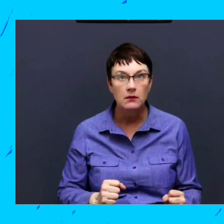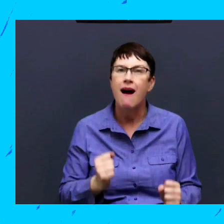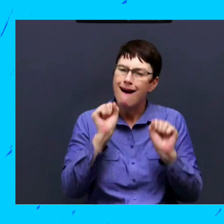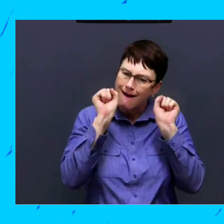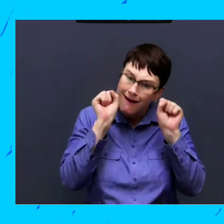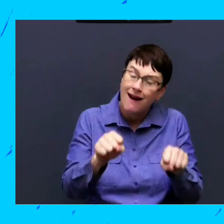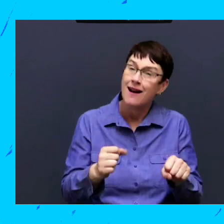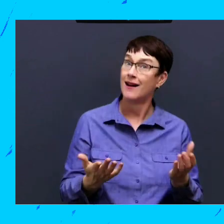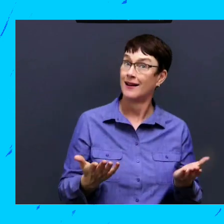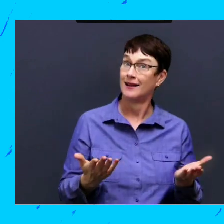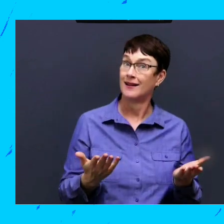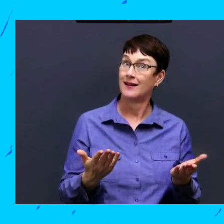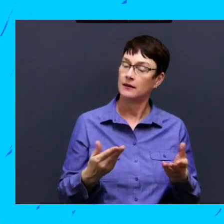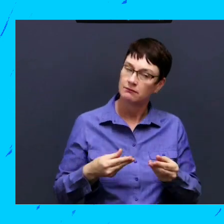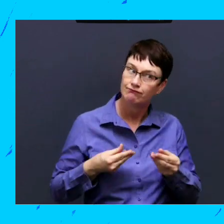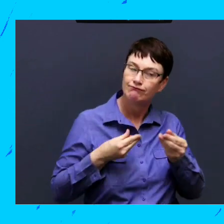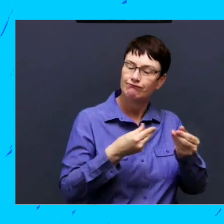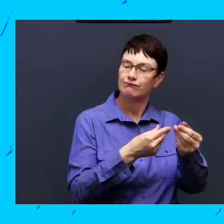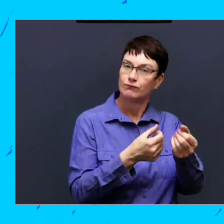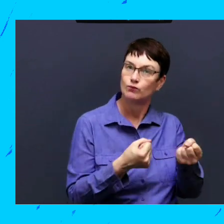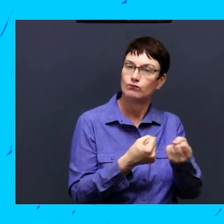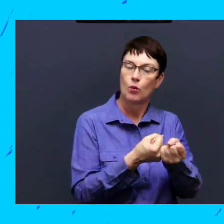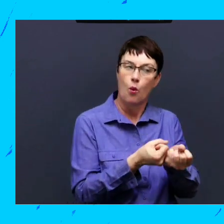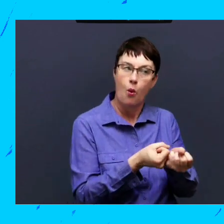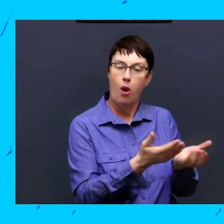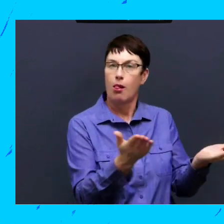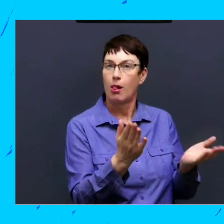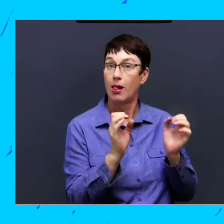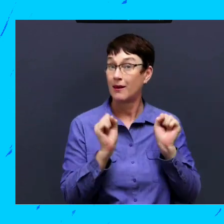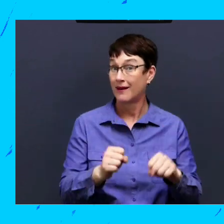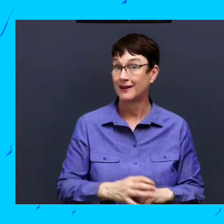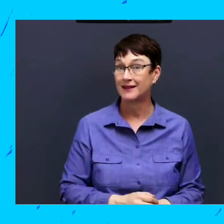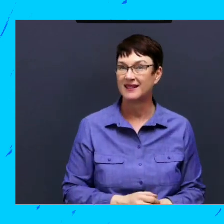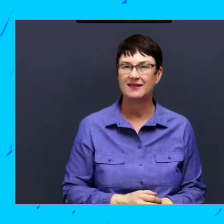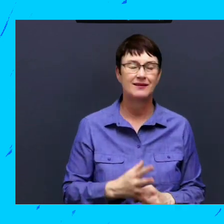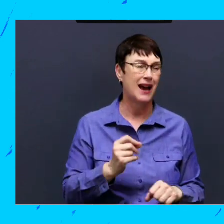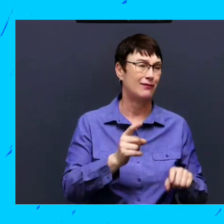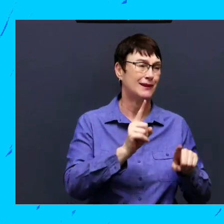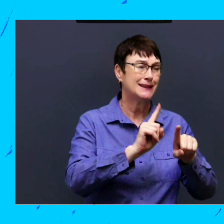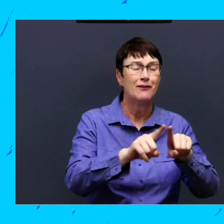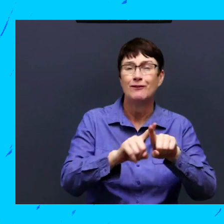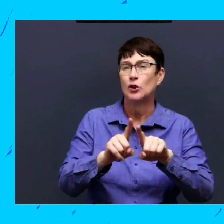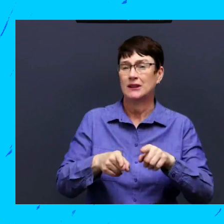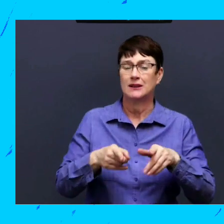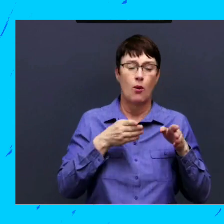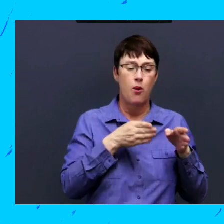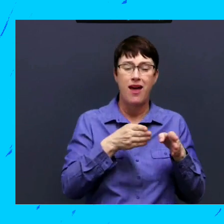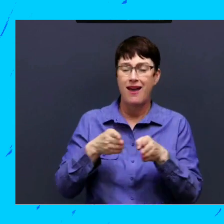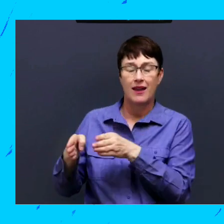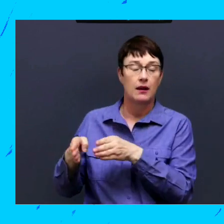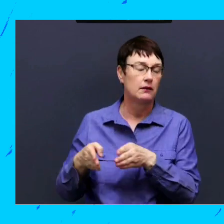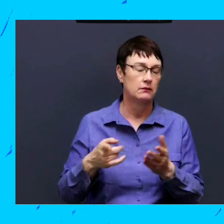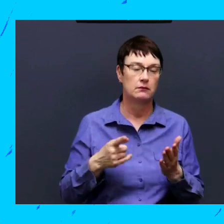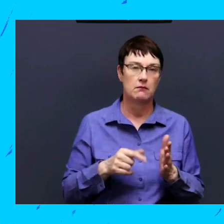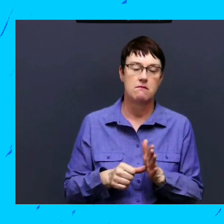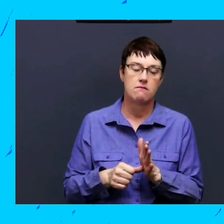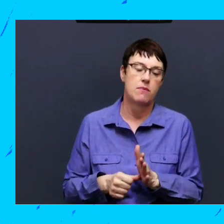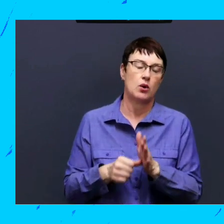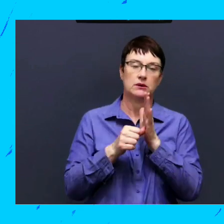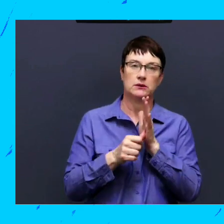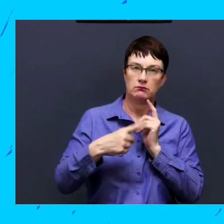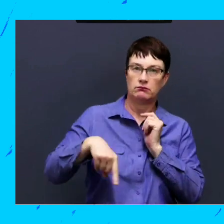adolescente. Y con relación a, hay acciones